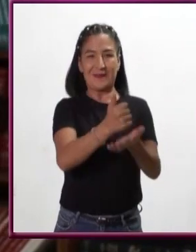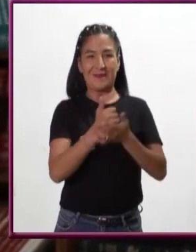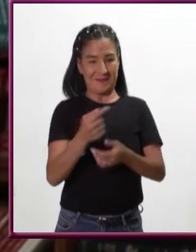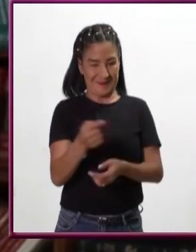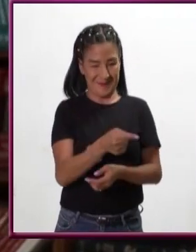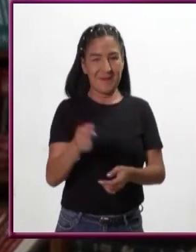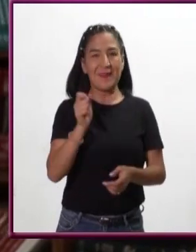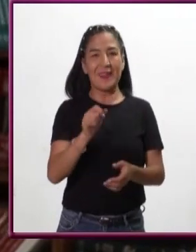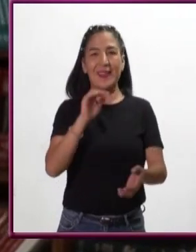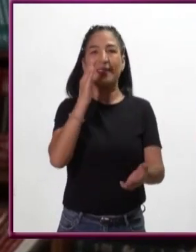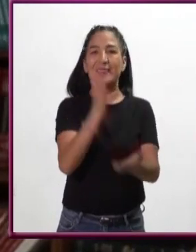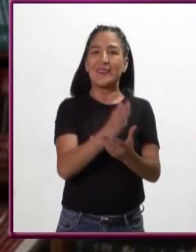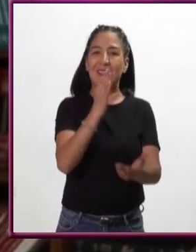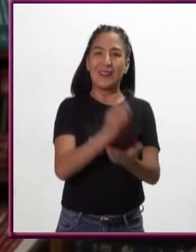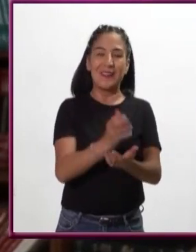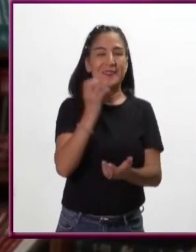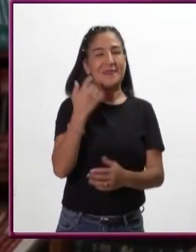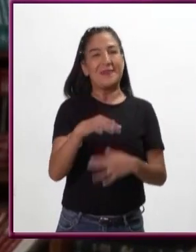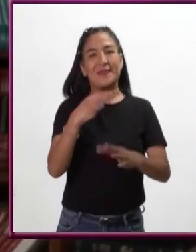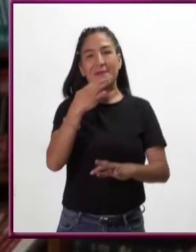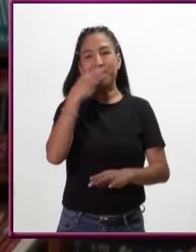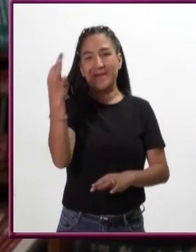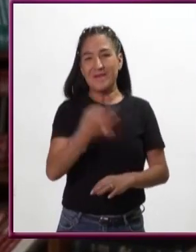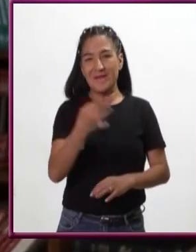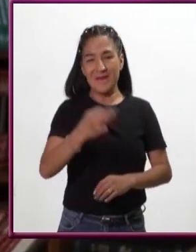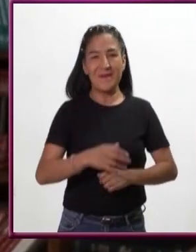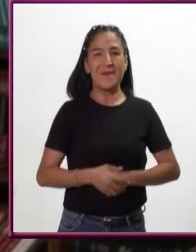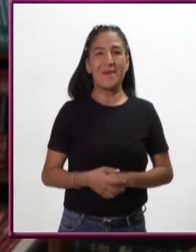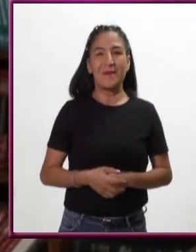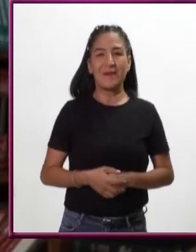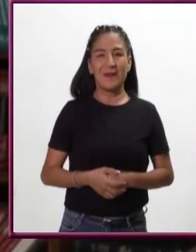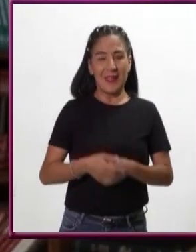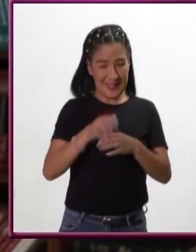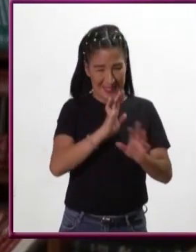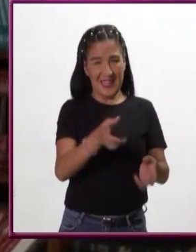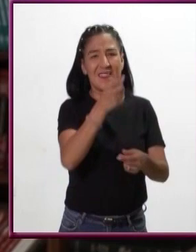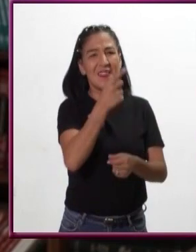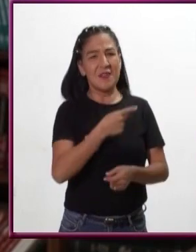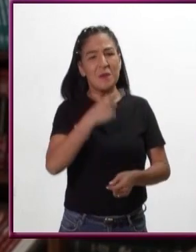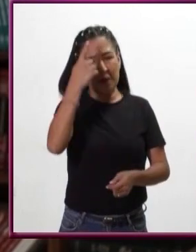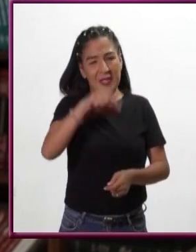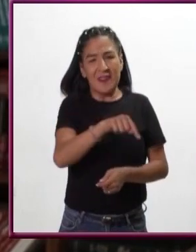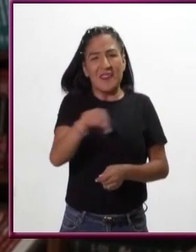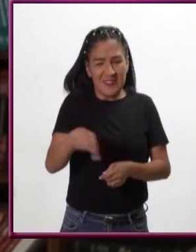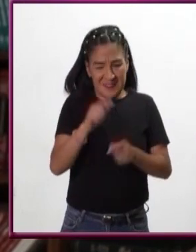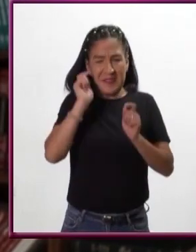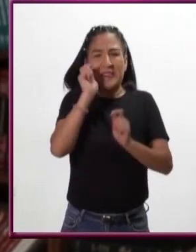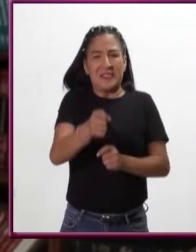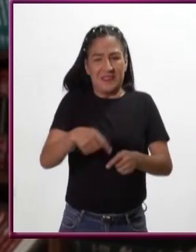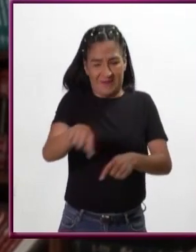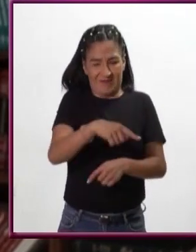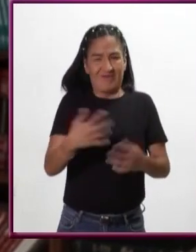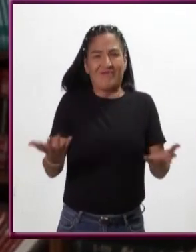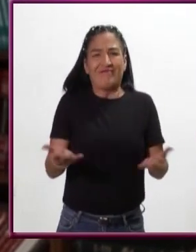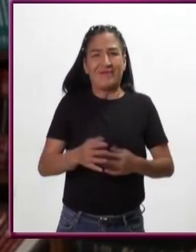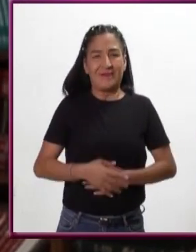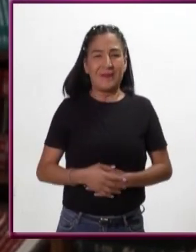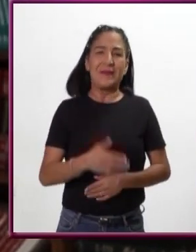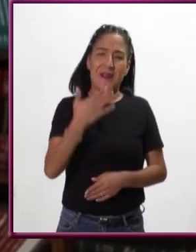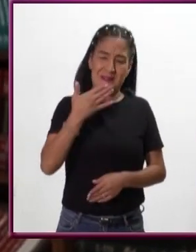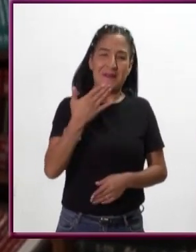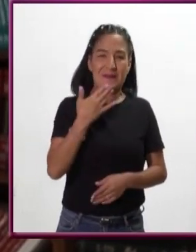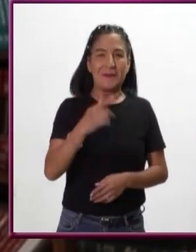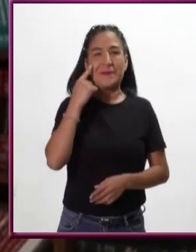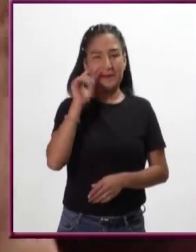ayudarme con él, ¿eh? Y por la tortita, estaba bien buena. Oye, pero ya me vas a decir para qué estamos haciendo todo este relajito.